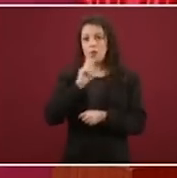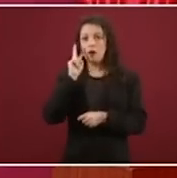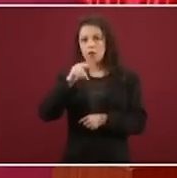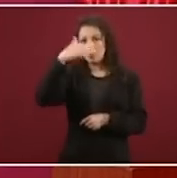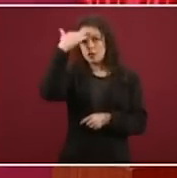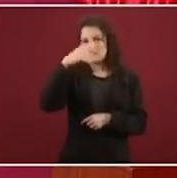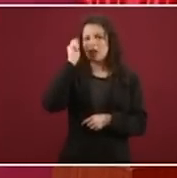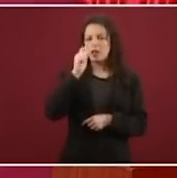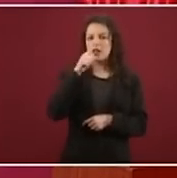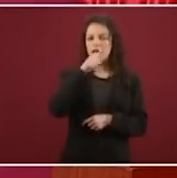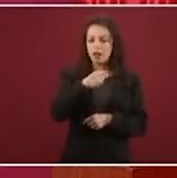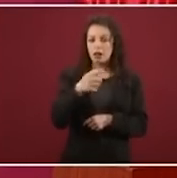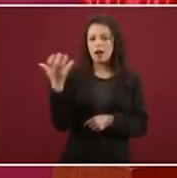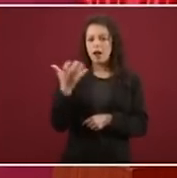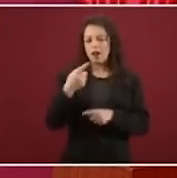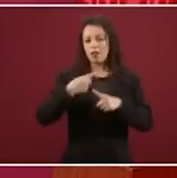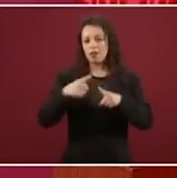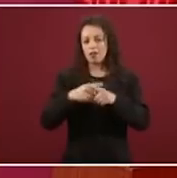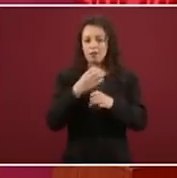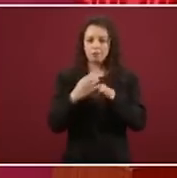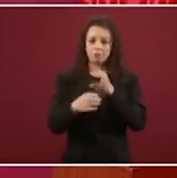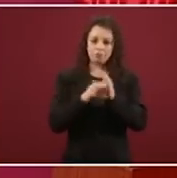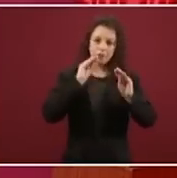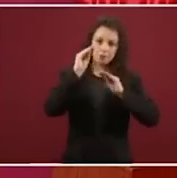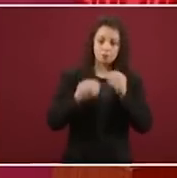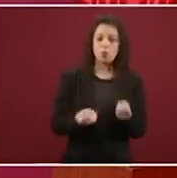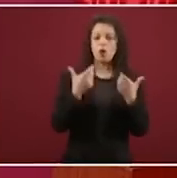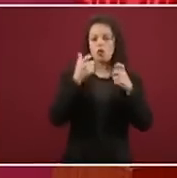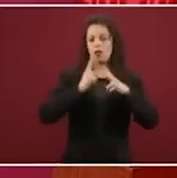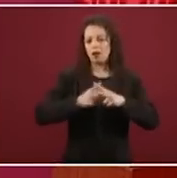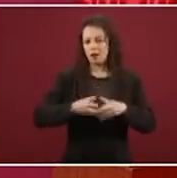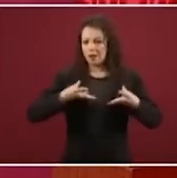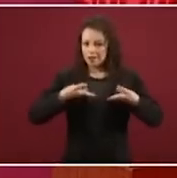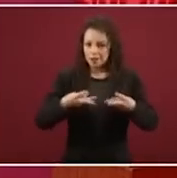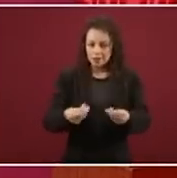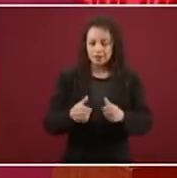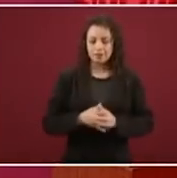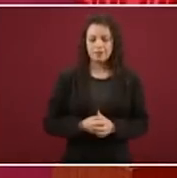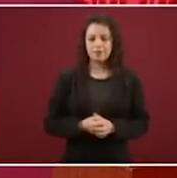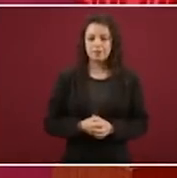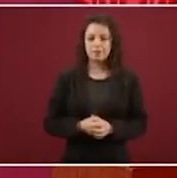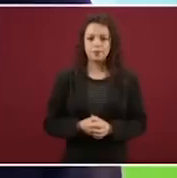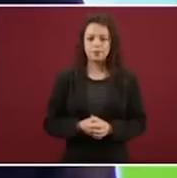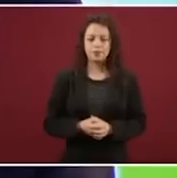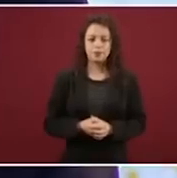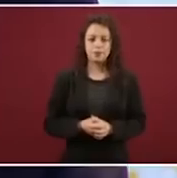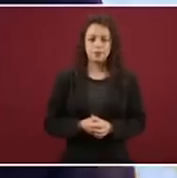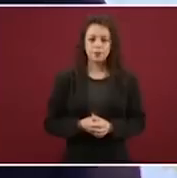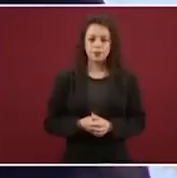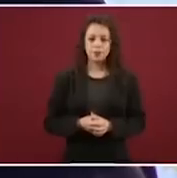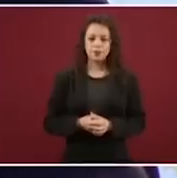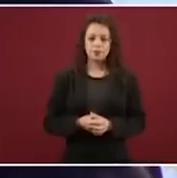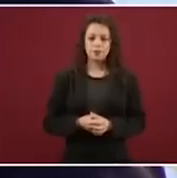sepa del avance de la obra y del gasto, cómo se va realizando. En